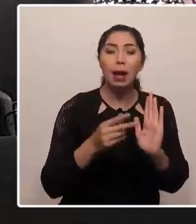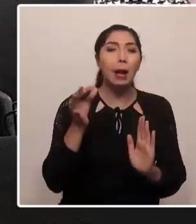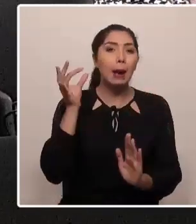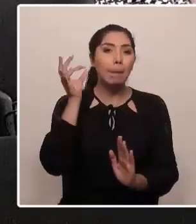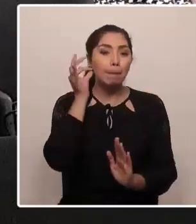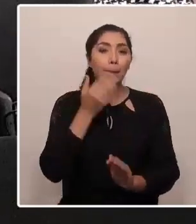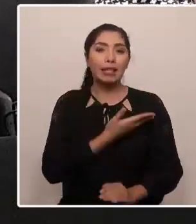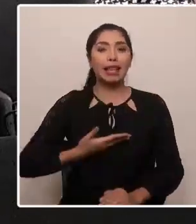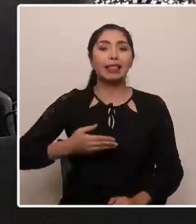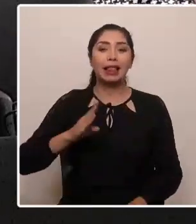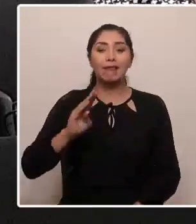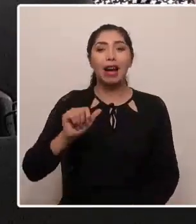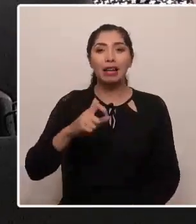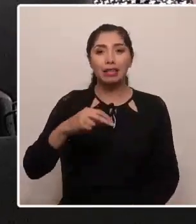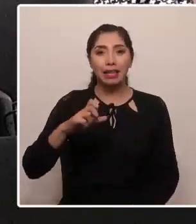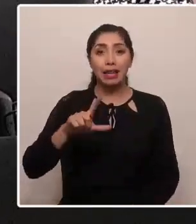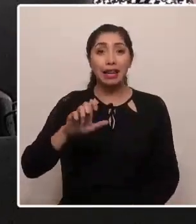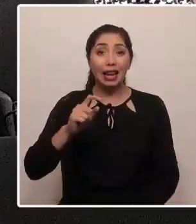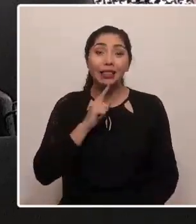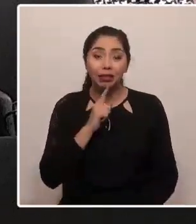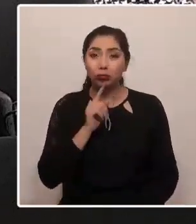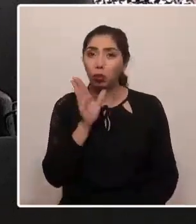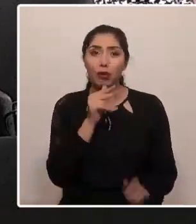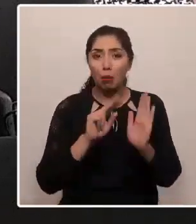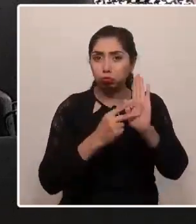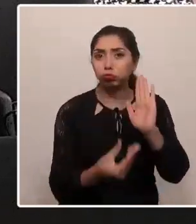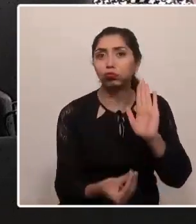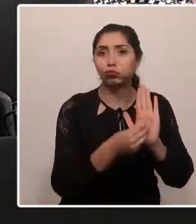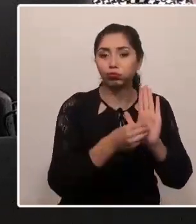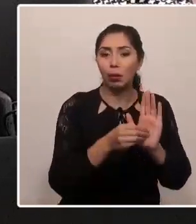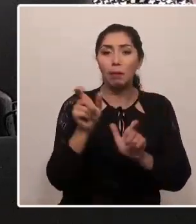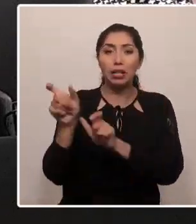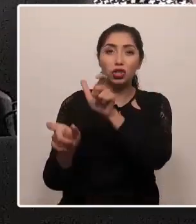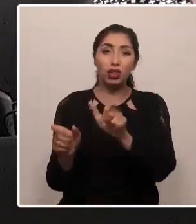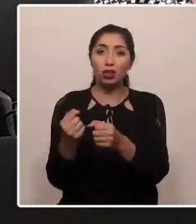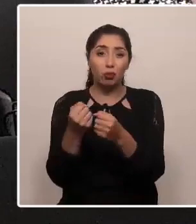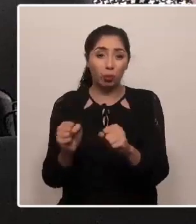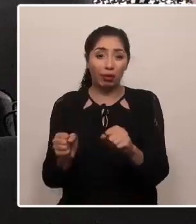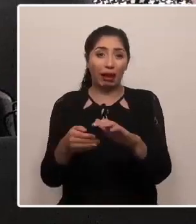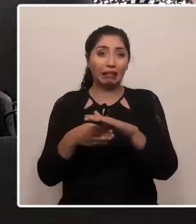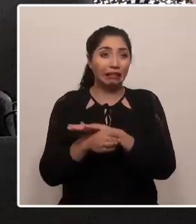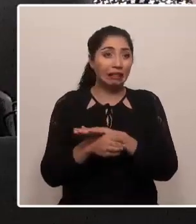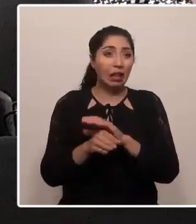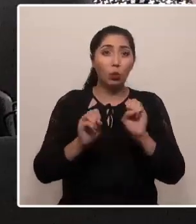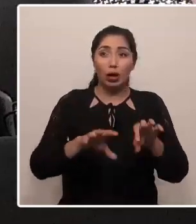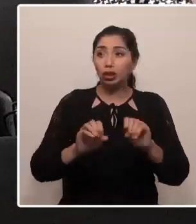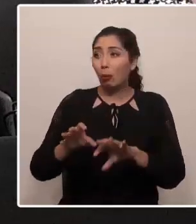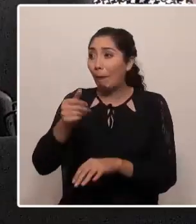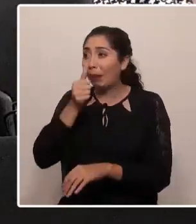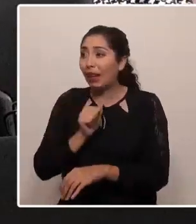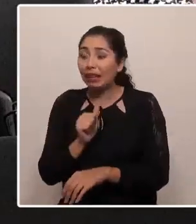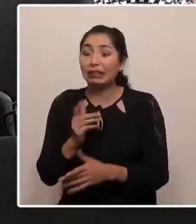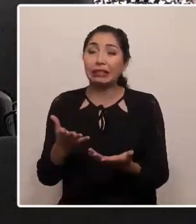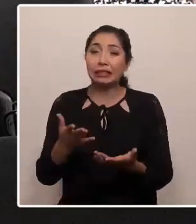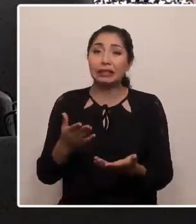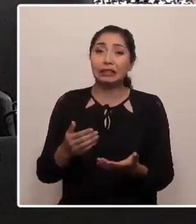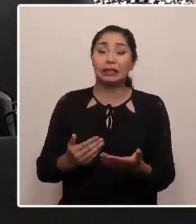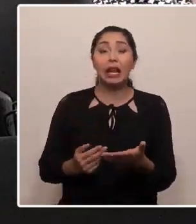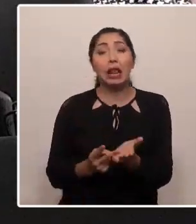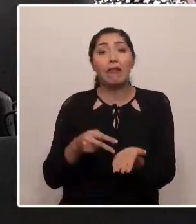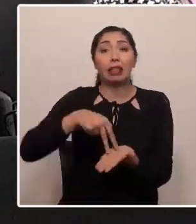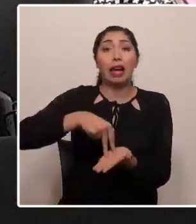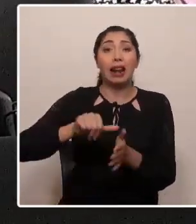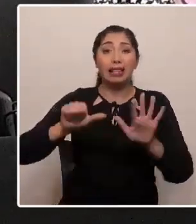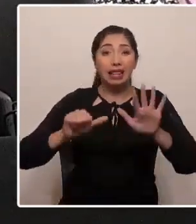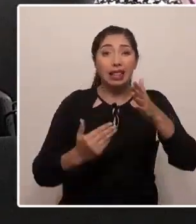de miles de chilenos que no podían costear la educación privada en verdaderas pesadillas al levantarse a las 6 de la mañana y llevar a sus niños para que fueran parte